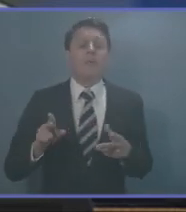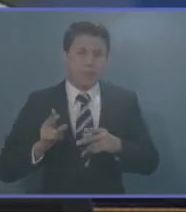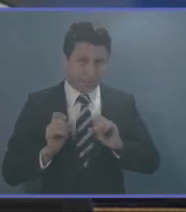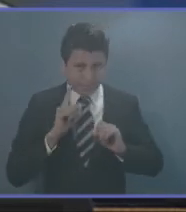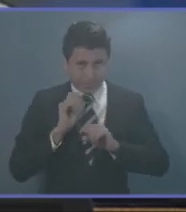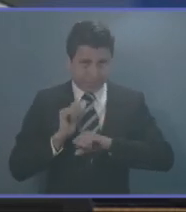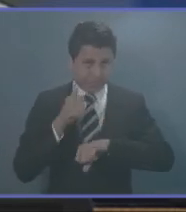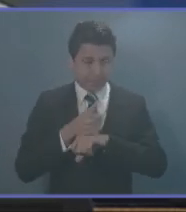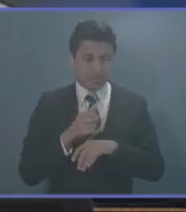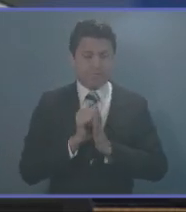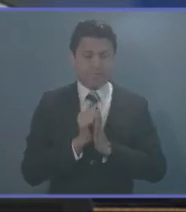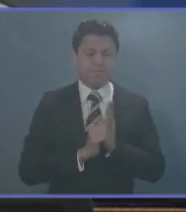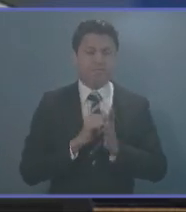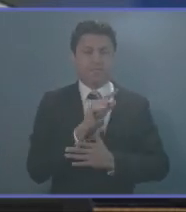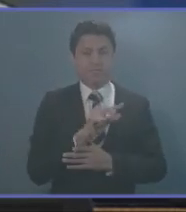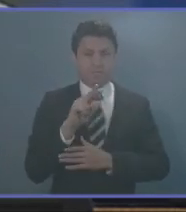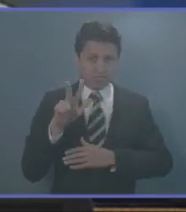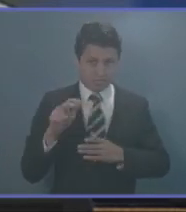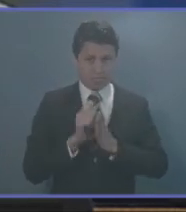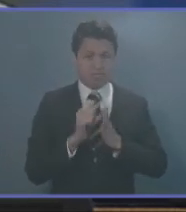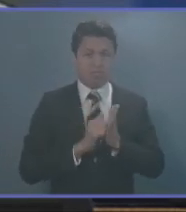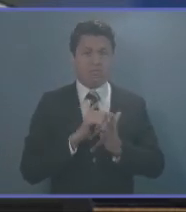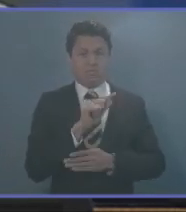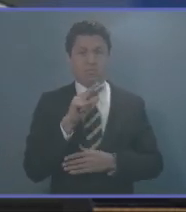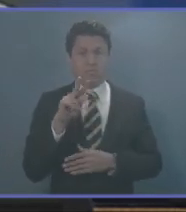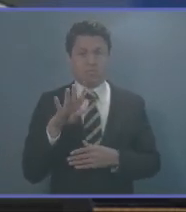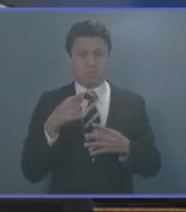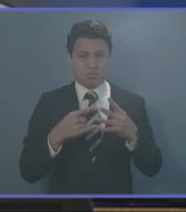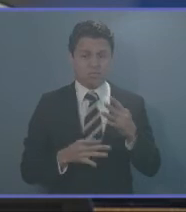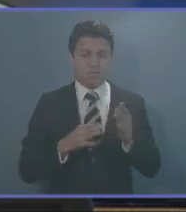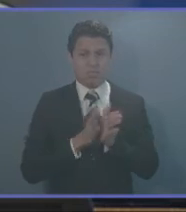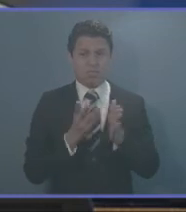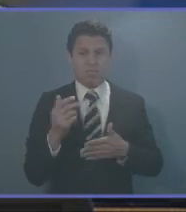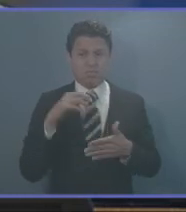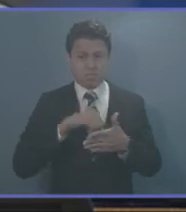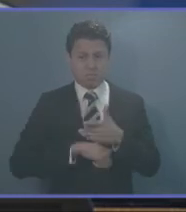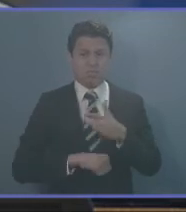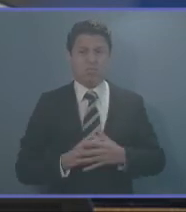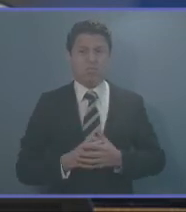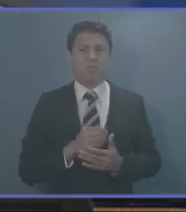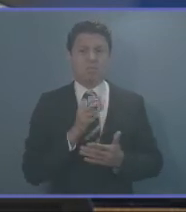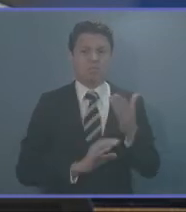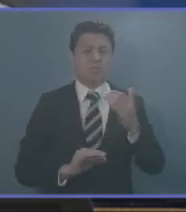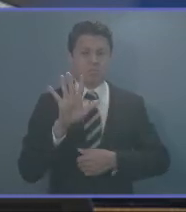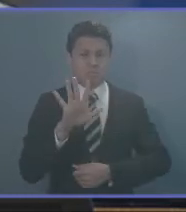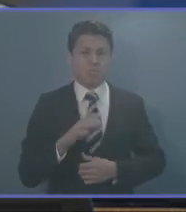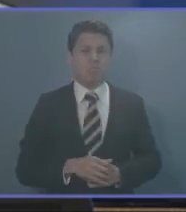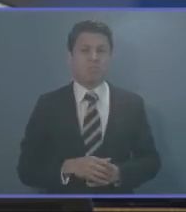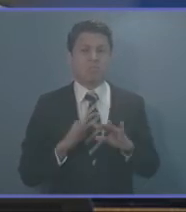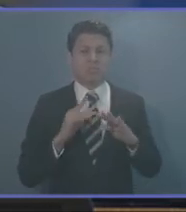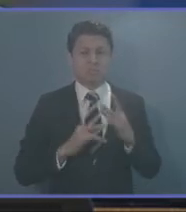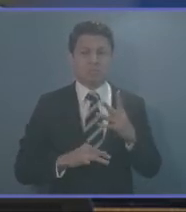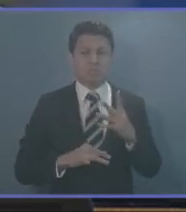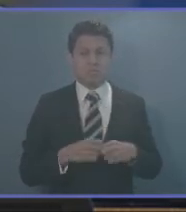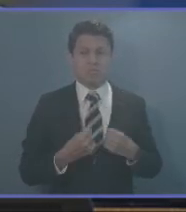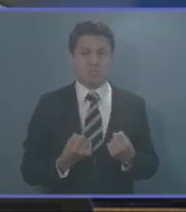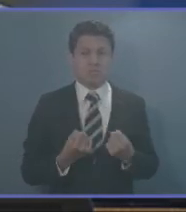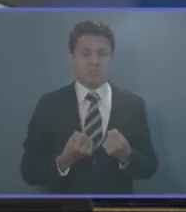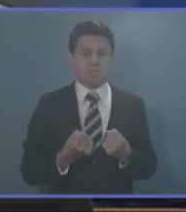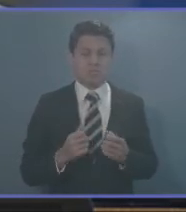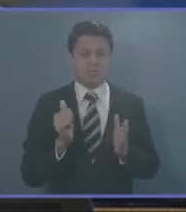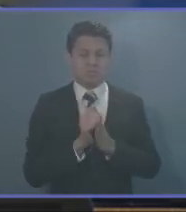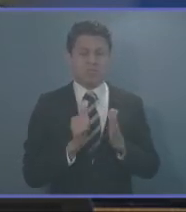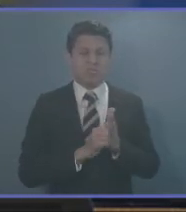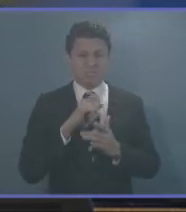han establecido en los artículos 123 y 124 de la Ley General Tributaria Municipal. Capítulo 5 del delito tributario municipal.